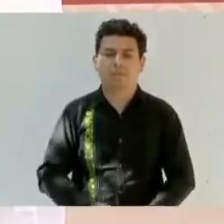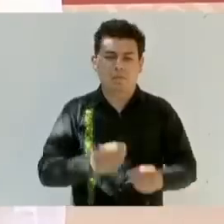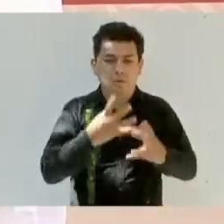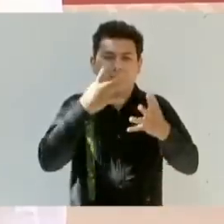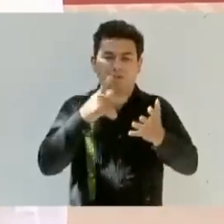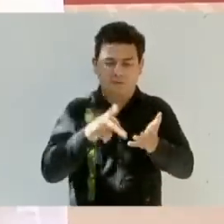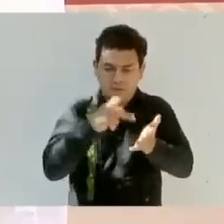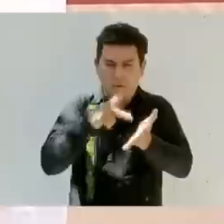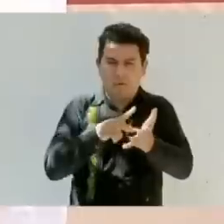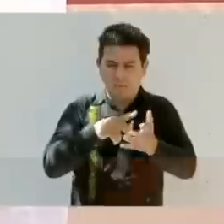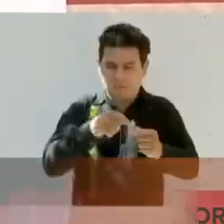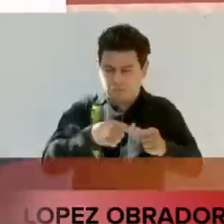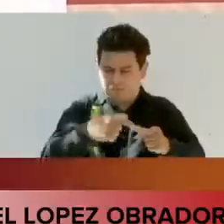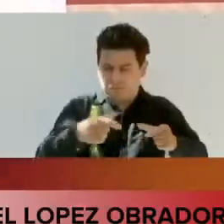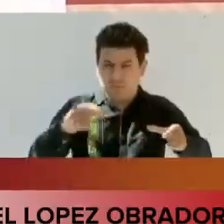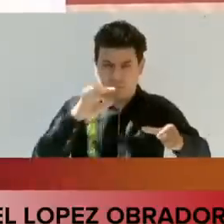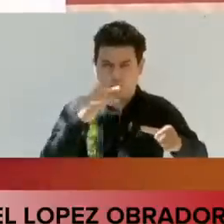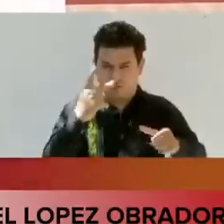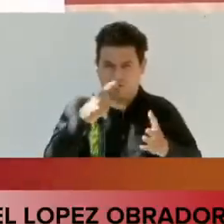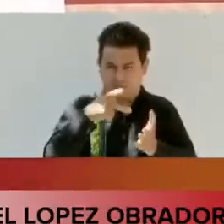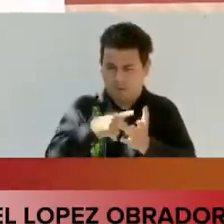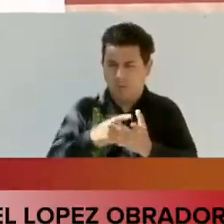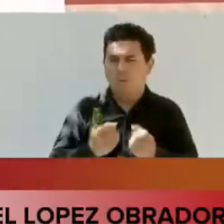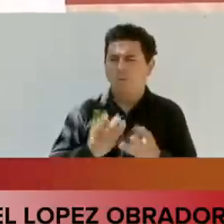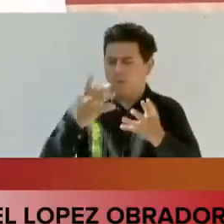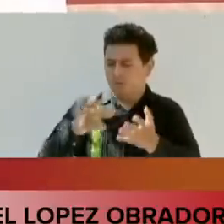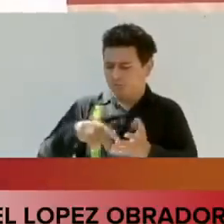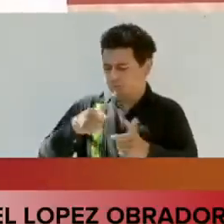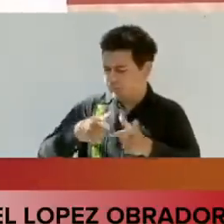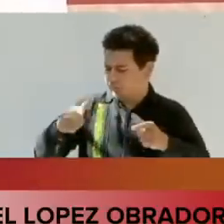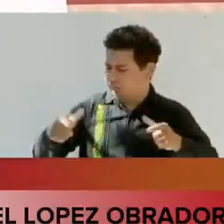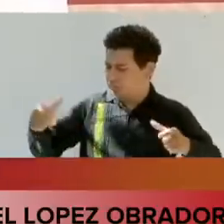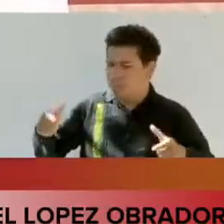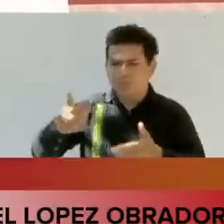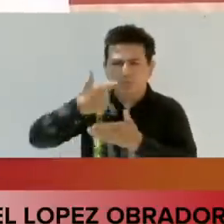kilómetros de estos 58 caminos,